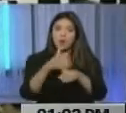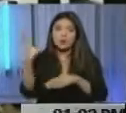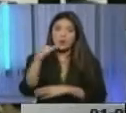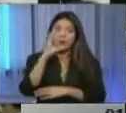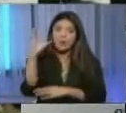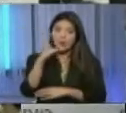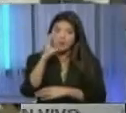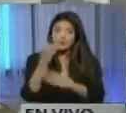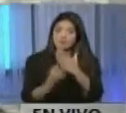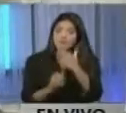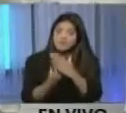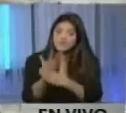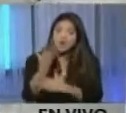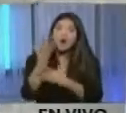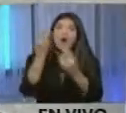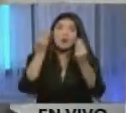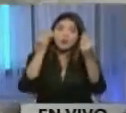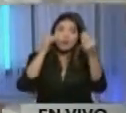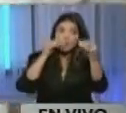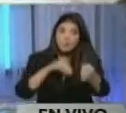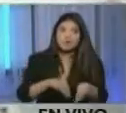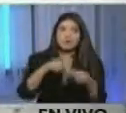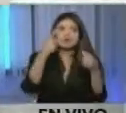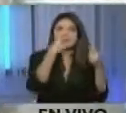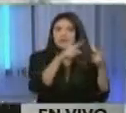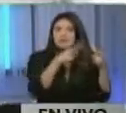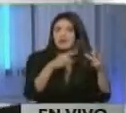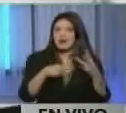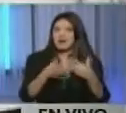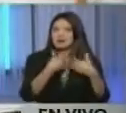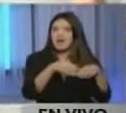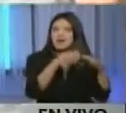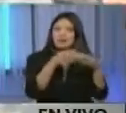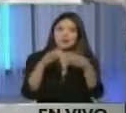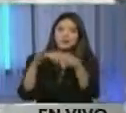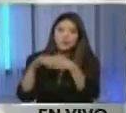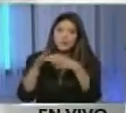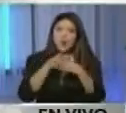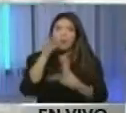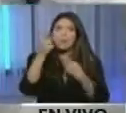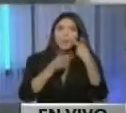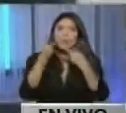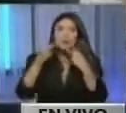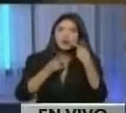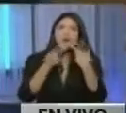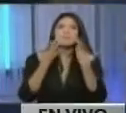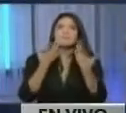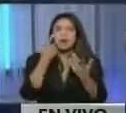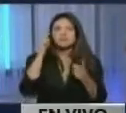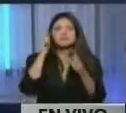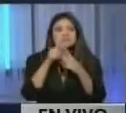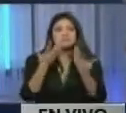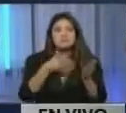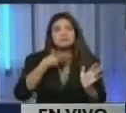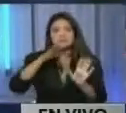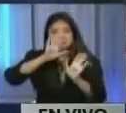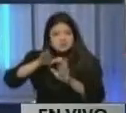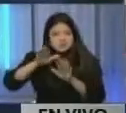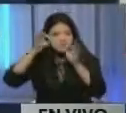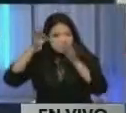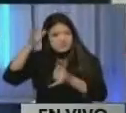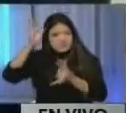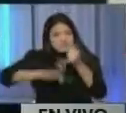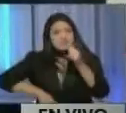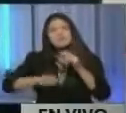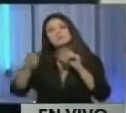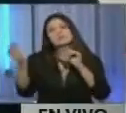logra crear un pacto con los diferentes partidos y movimientos políticos del país para buscar respaldar la etapa final de